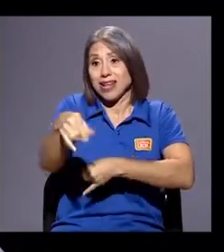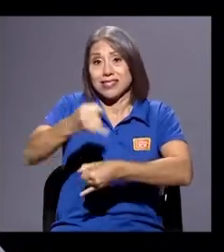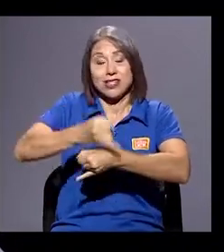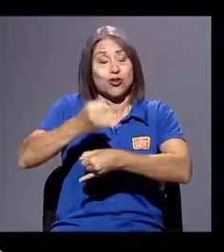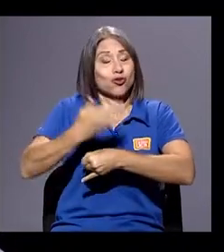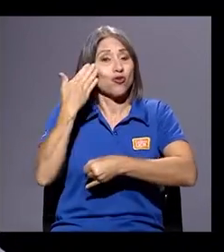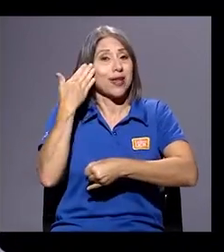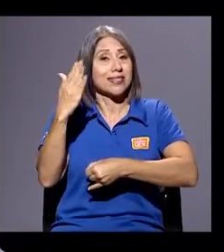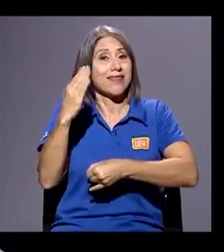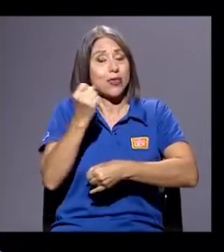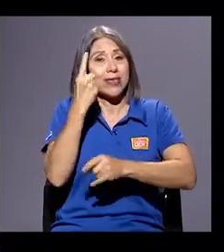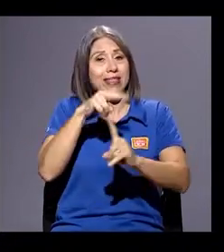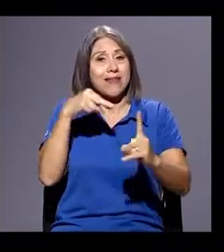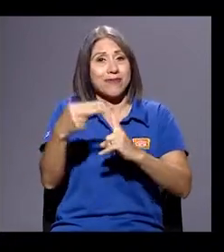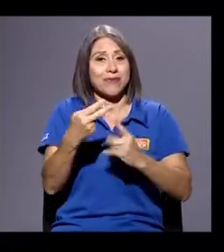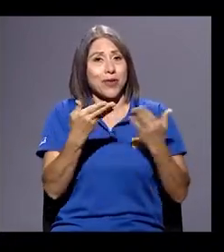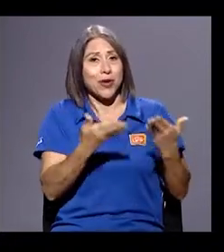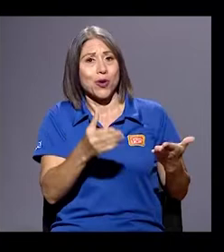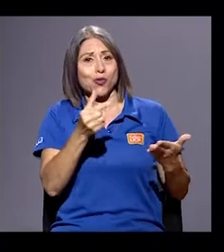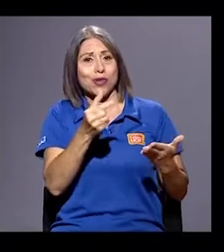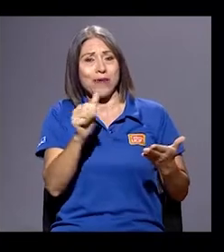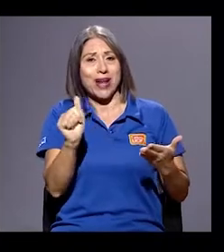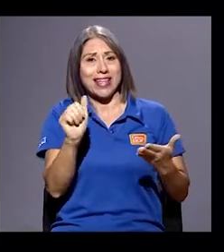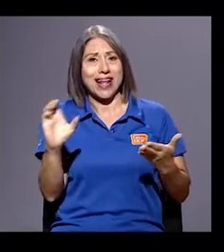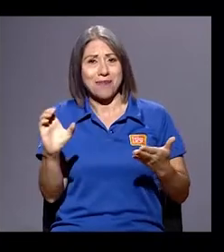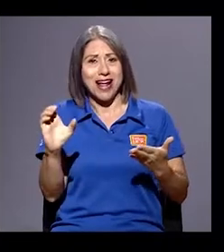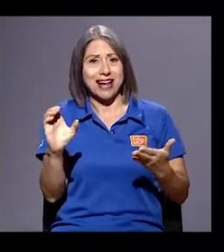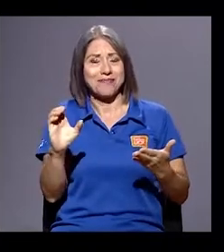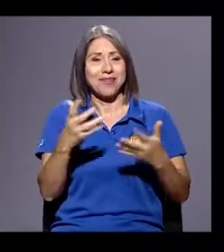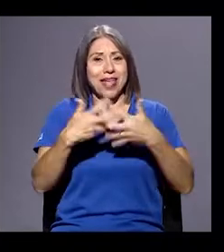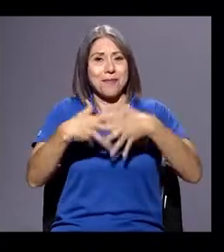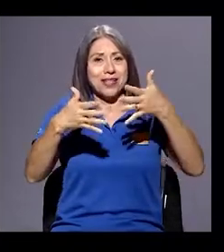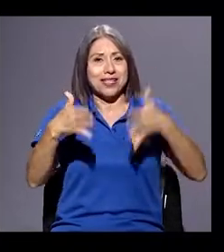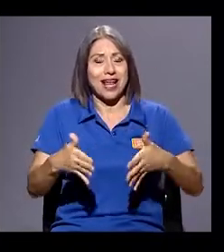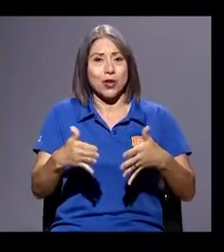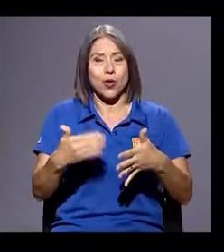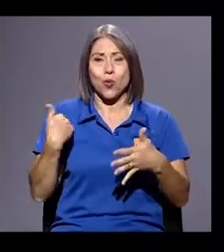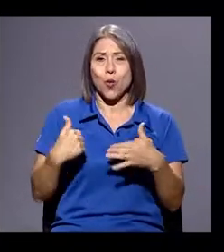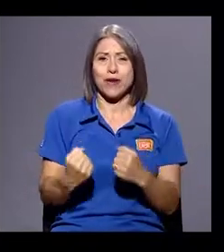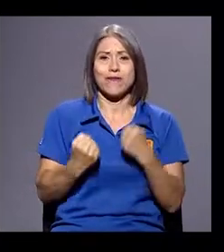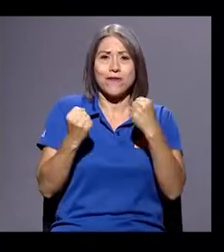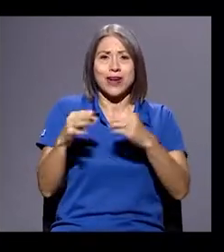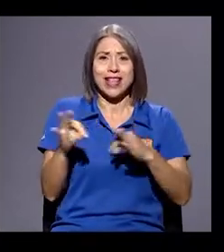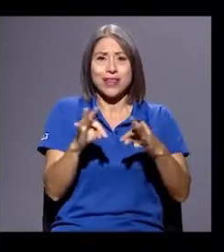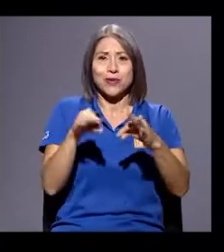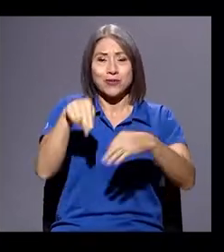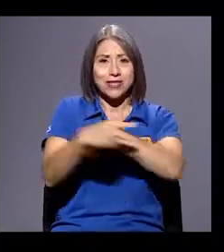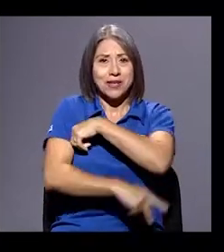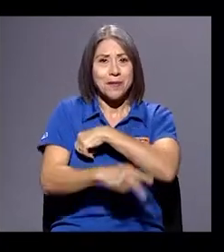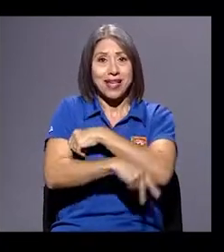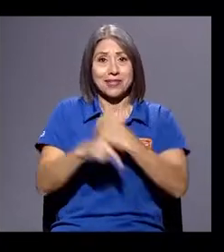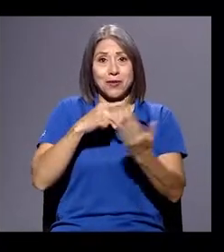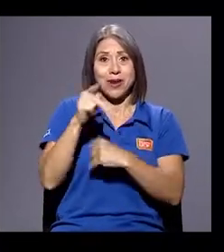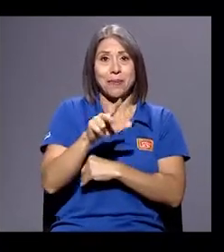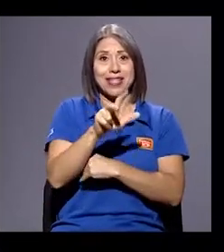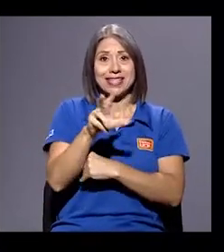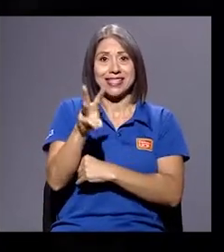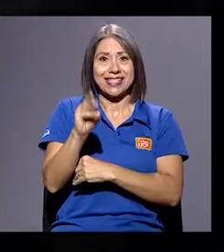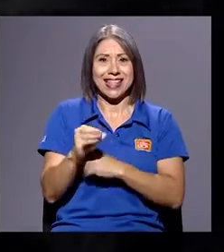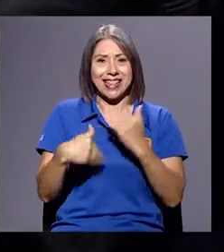país. Estoy con Gustavo Araya Carvajal, empresario, hombre fuerte del turismo de este país que está en 360. Ya casi